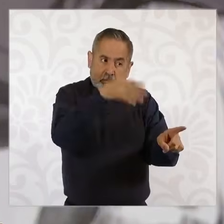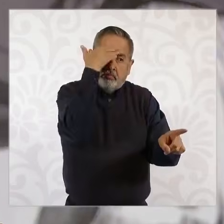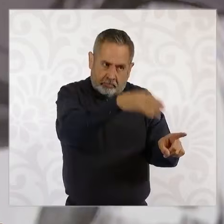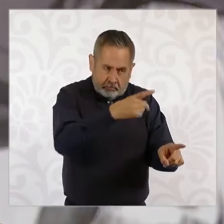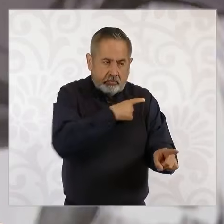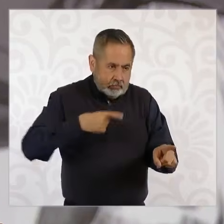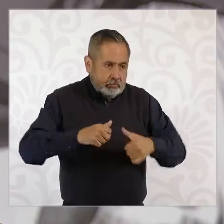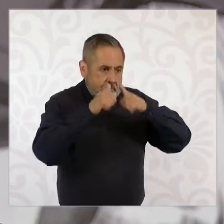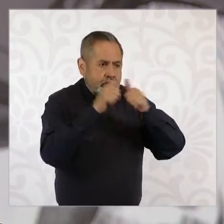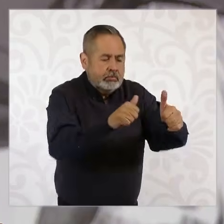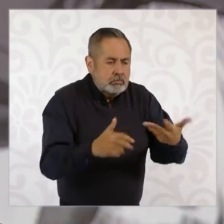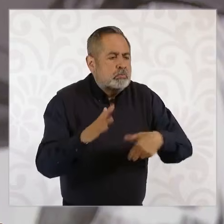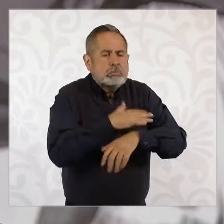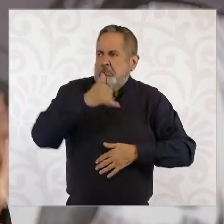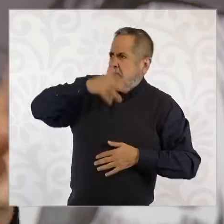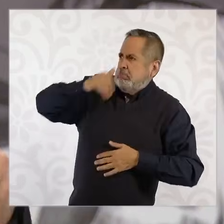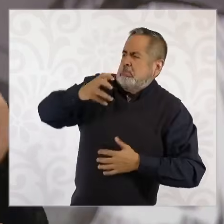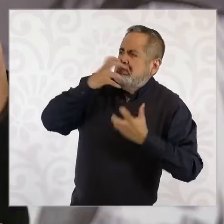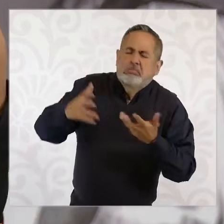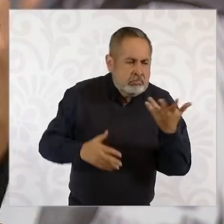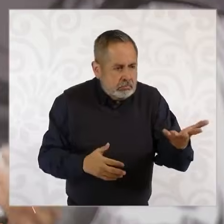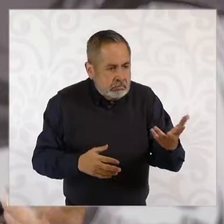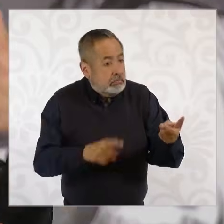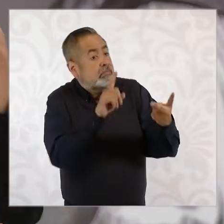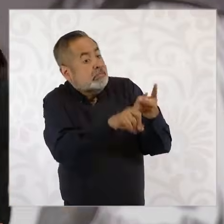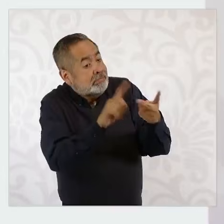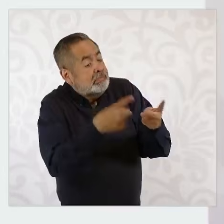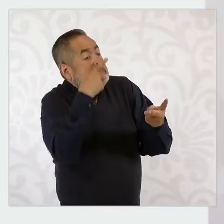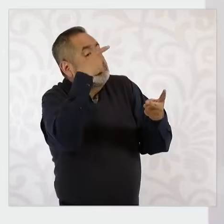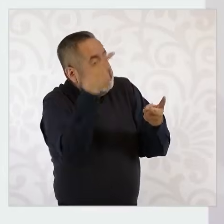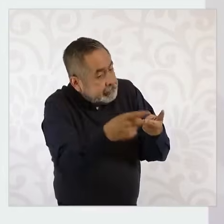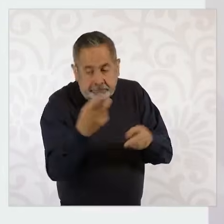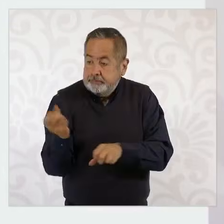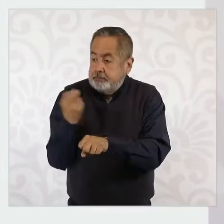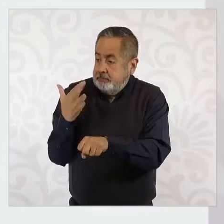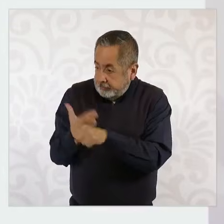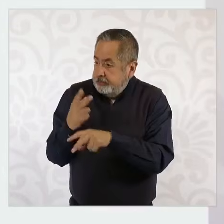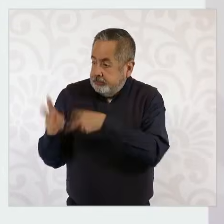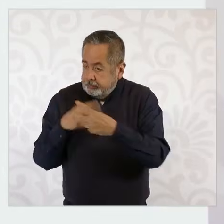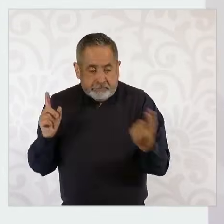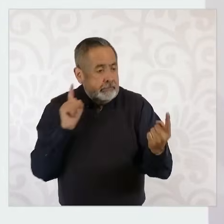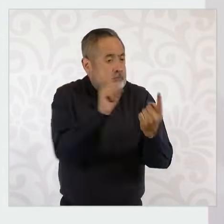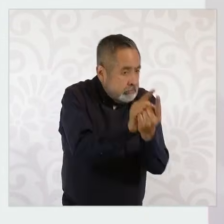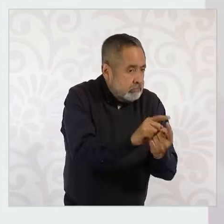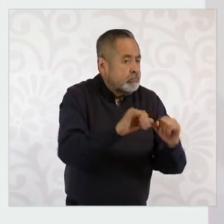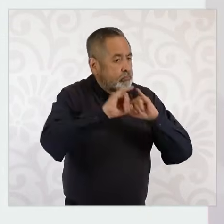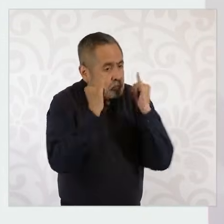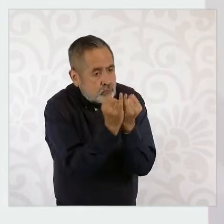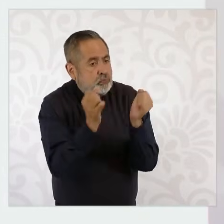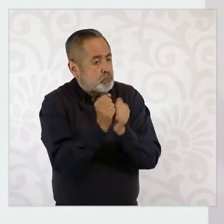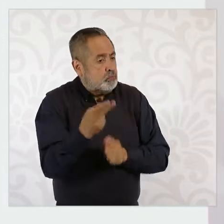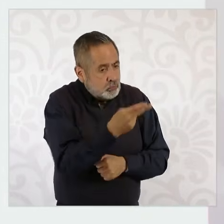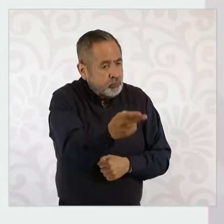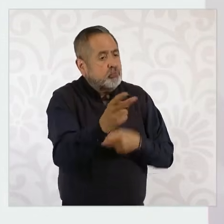los iba a recibir. Y segundo, van a venir los secretarios para hacer asambleas con ustedes, no se preocupen, atender